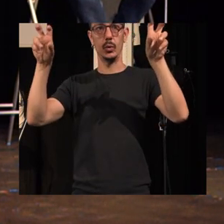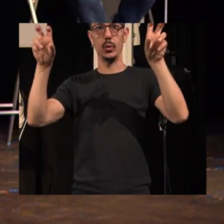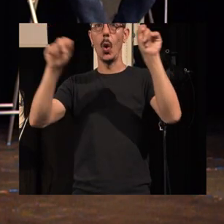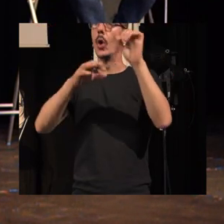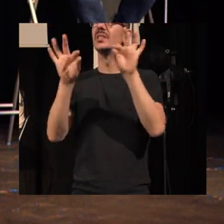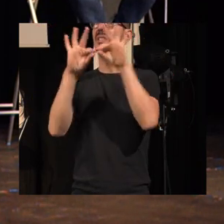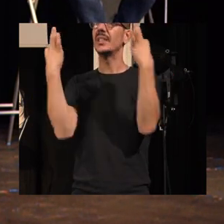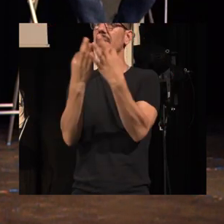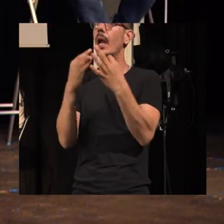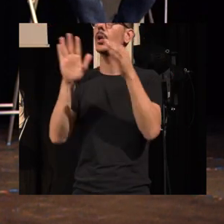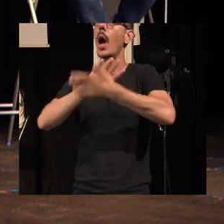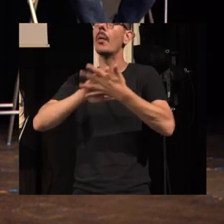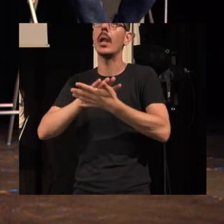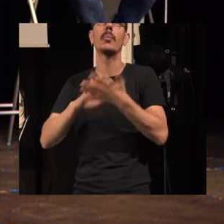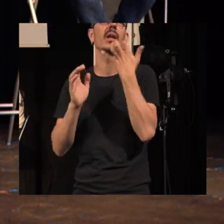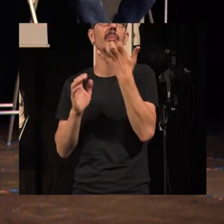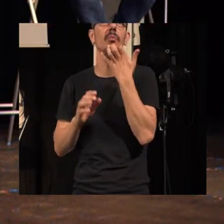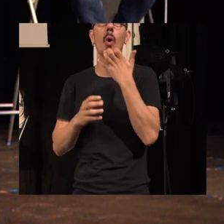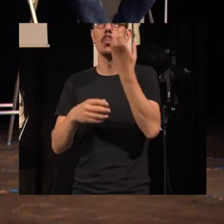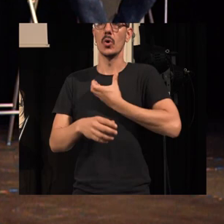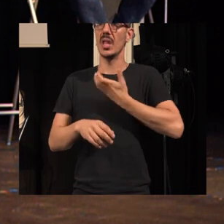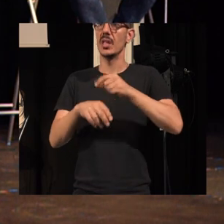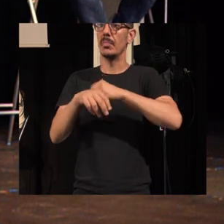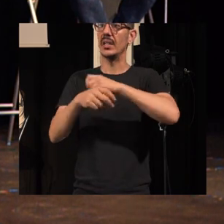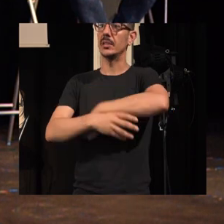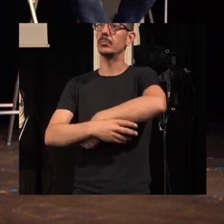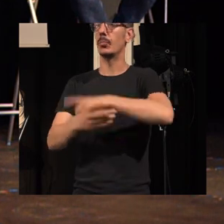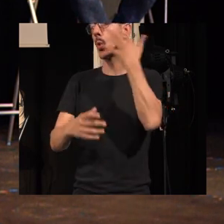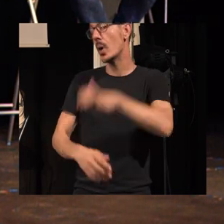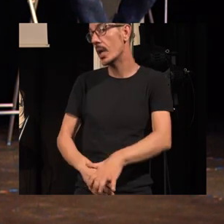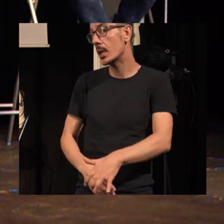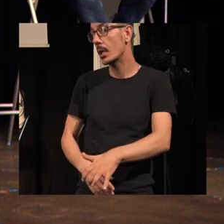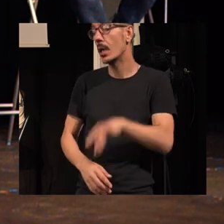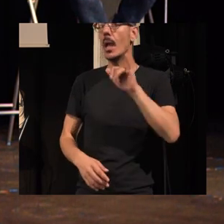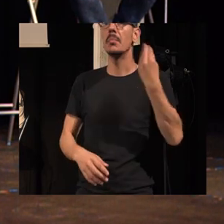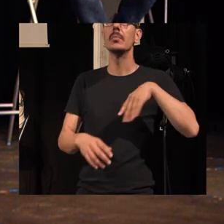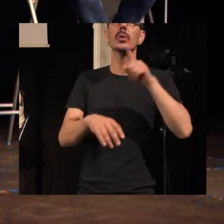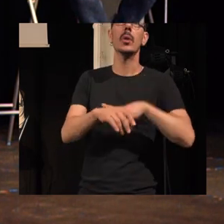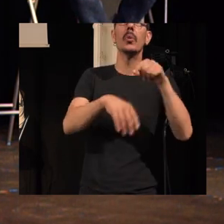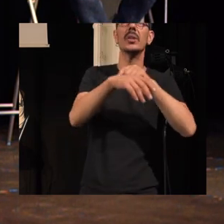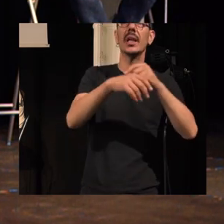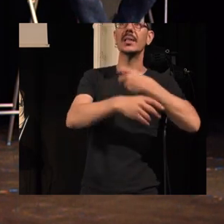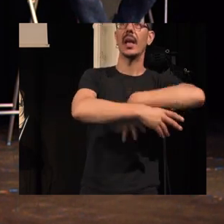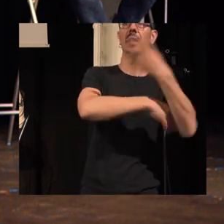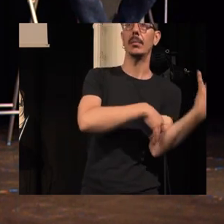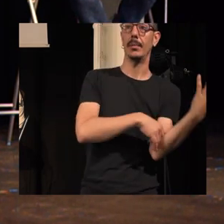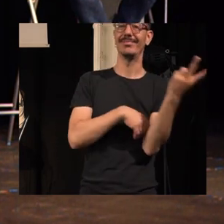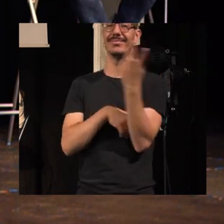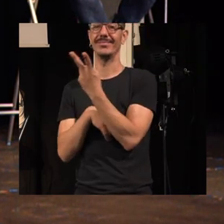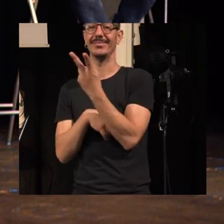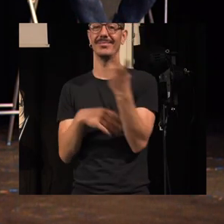de municipalismo queer, por una parte, y por otra parte se habla de políticas LGTB. ¿Vale?